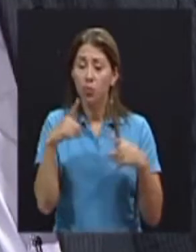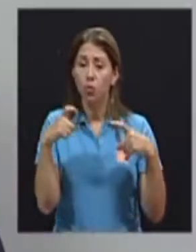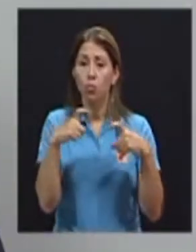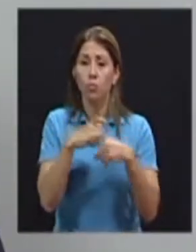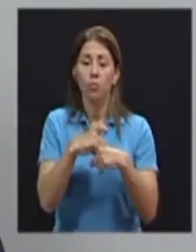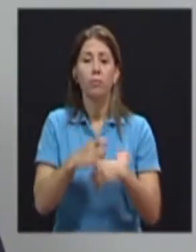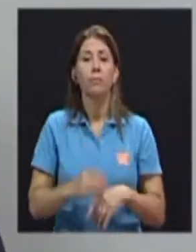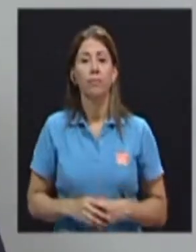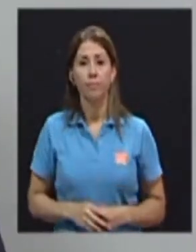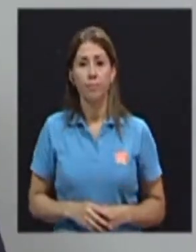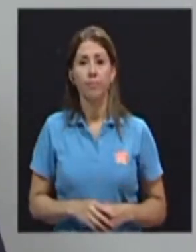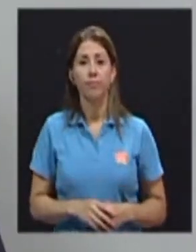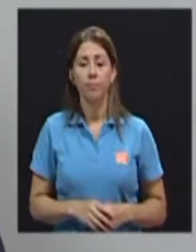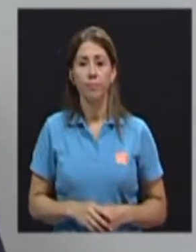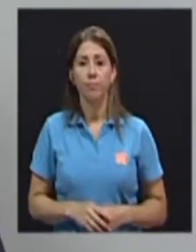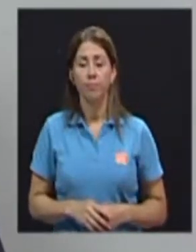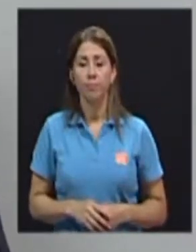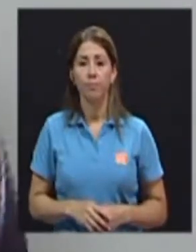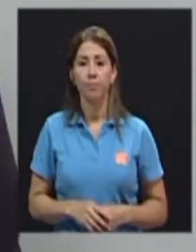difícil.